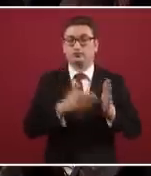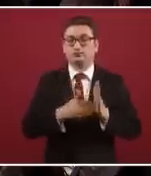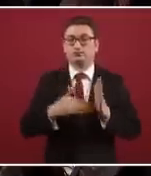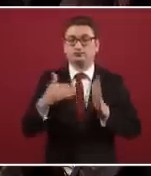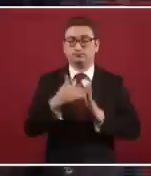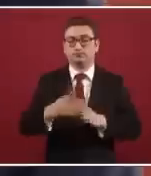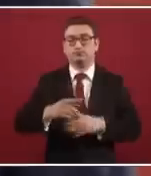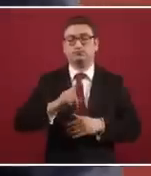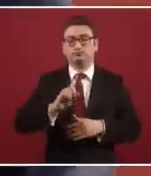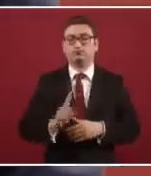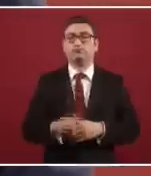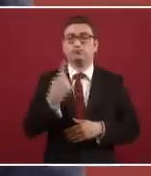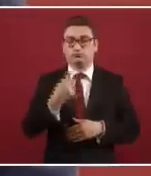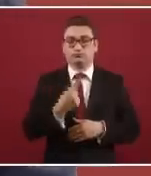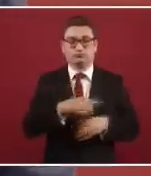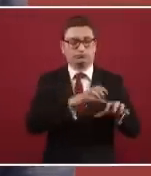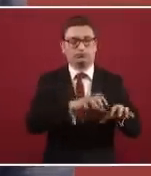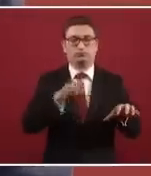8,000 millones de dólares, tres: